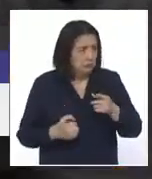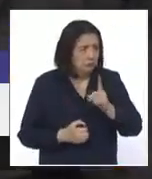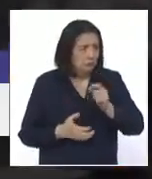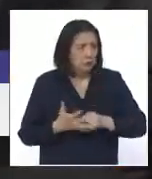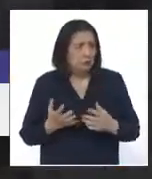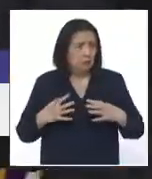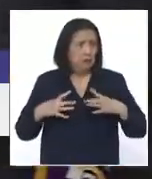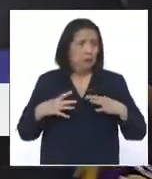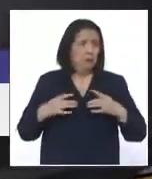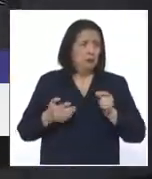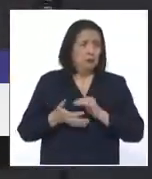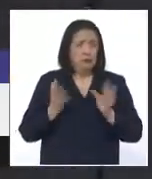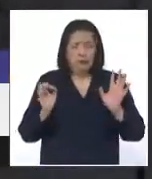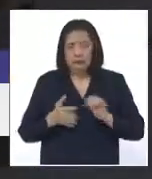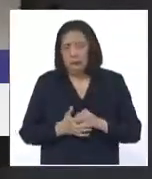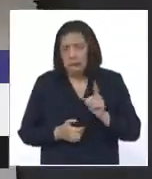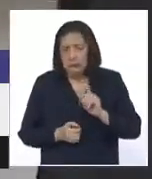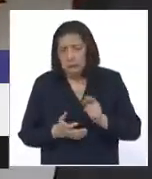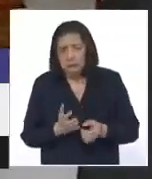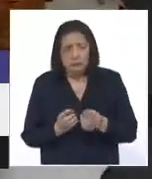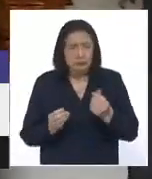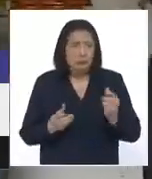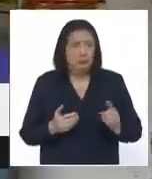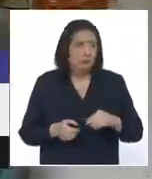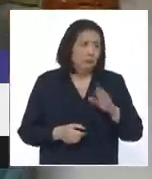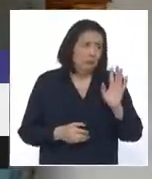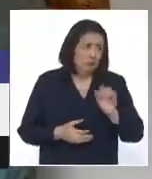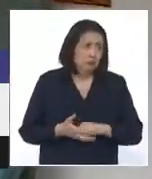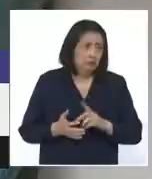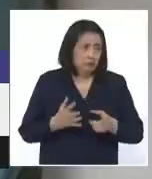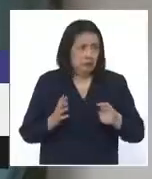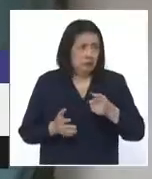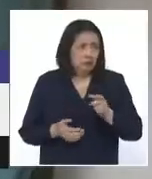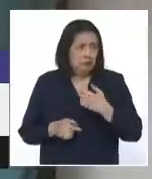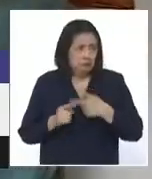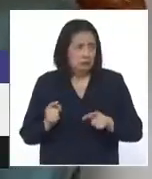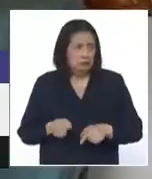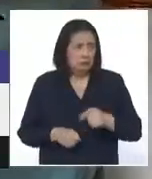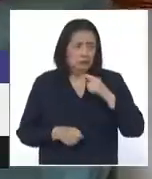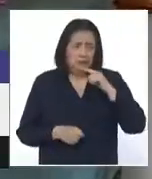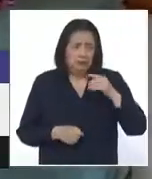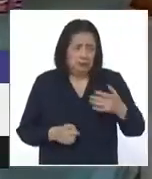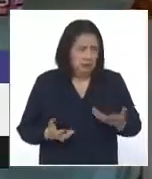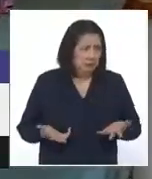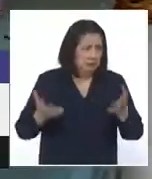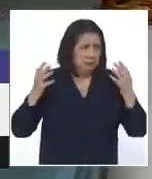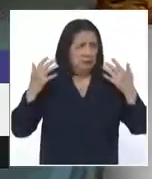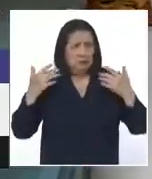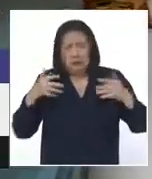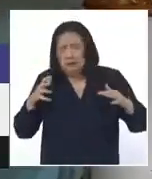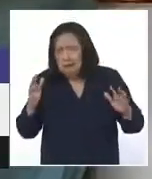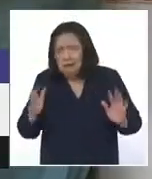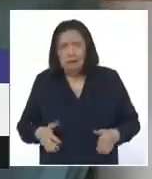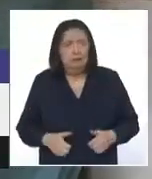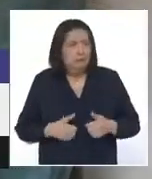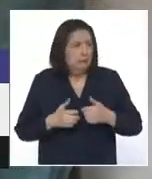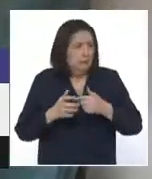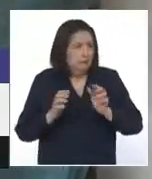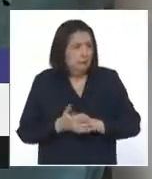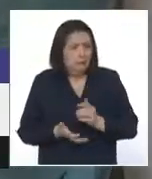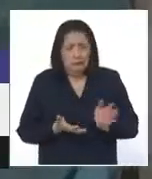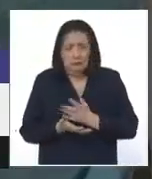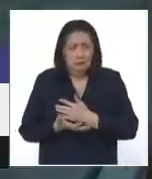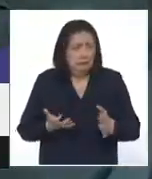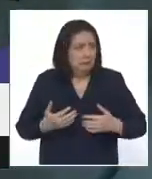recibir muchísimos ingresos, no porque eso sea una justificación para que los delincuentes ataquen, pero una señora que sobrevive, que subsiste, porque no